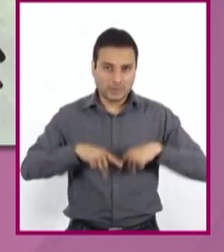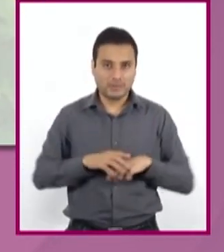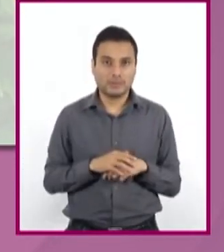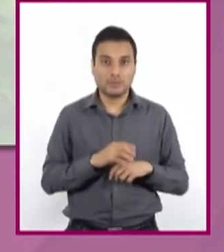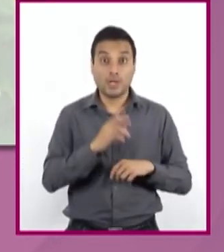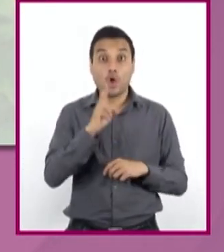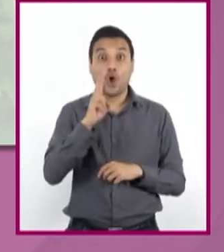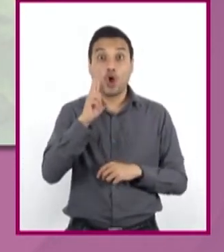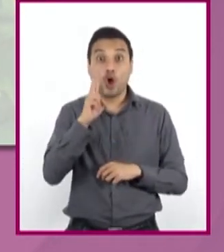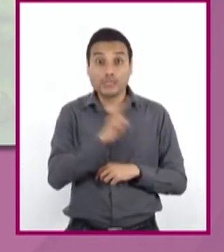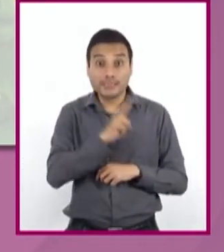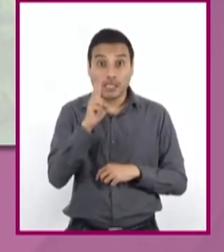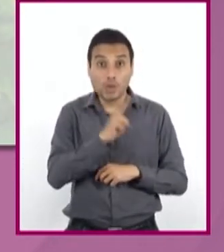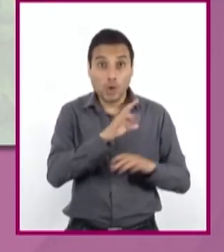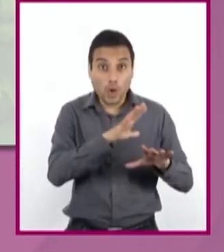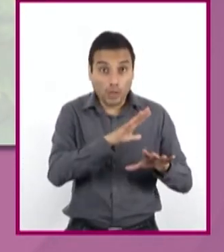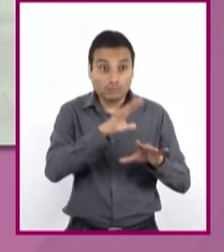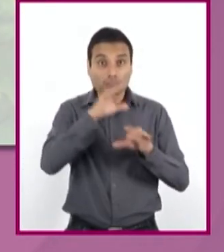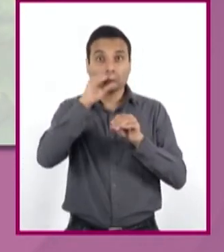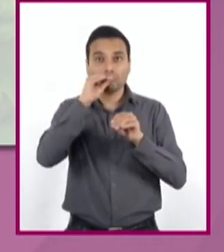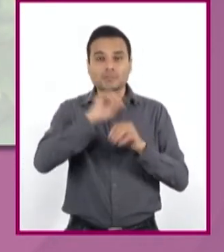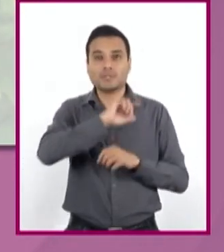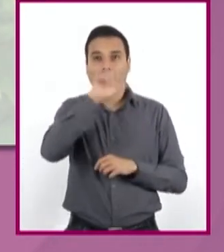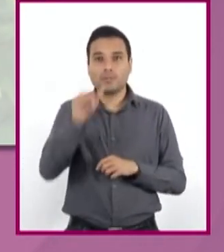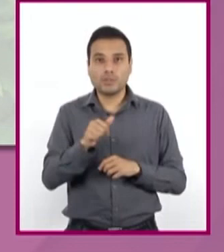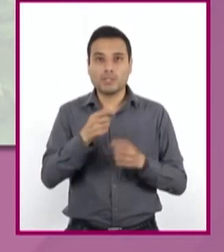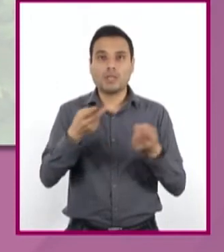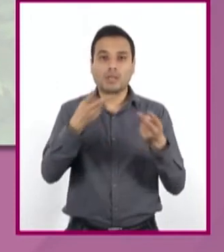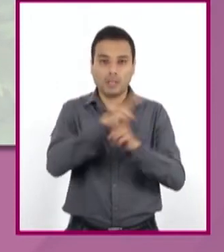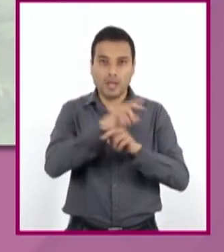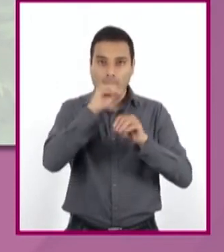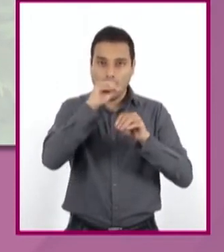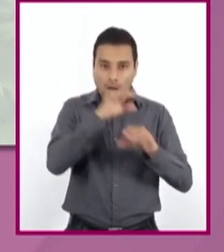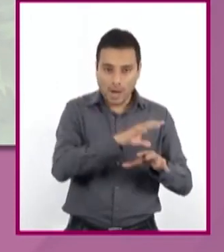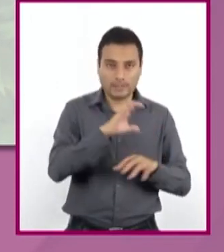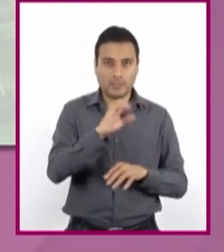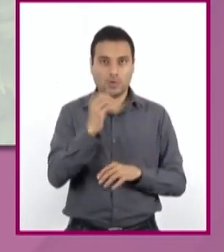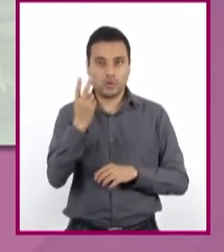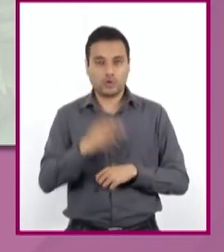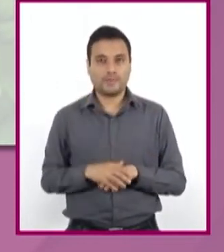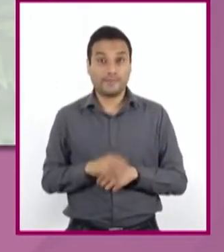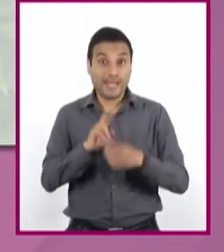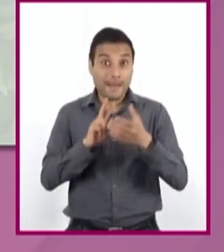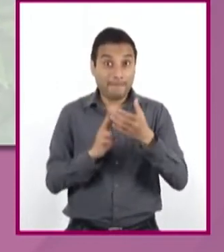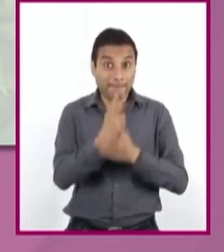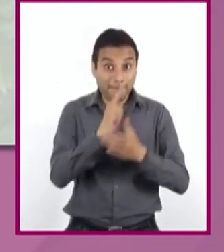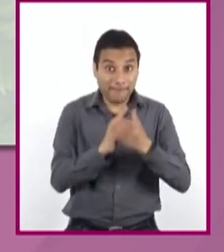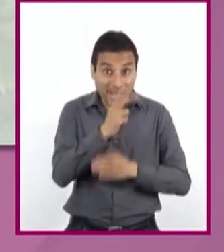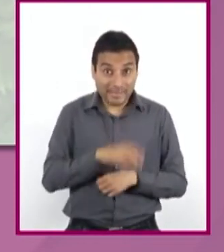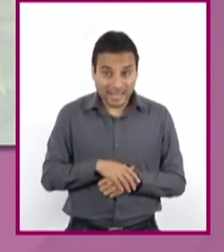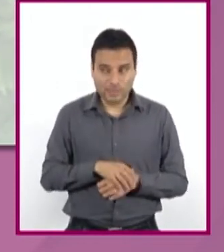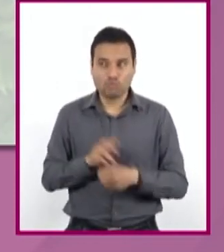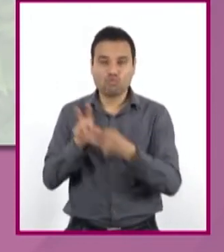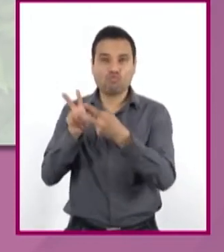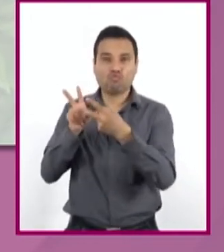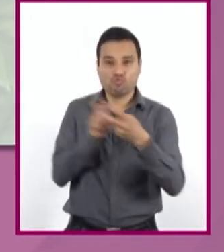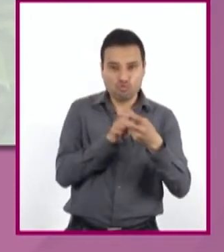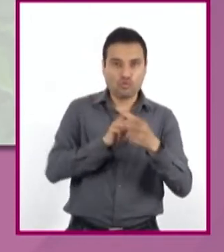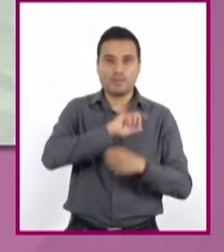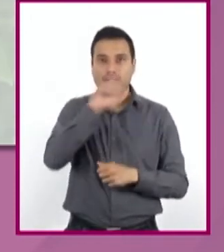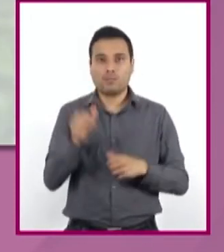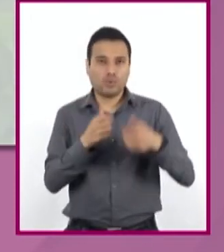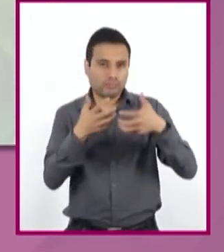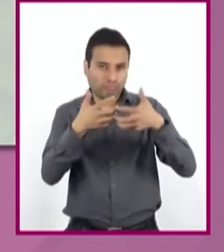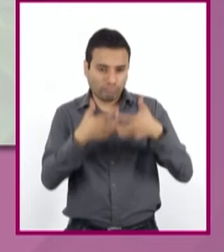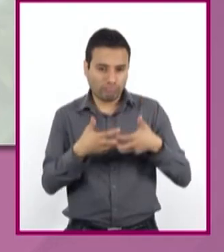carbono. Ese dióxido de carbono es absorbido por las plantas y, a través de la